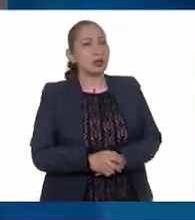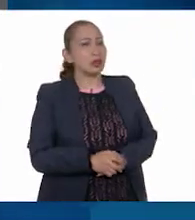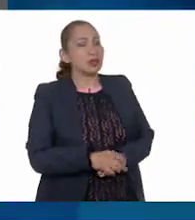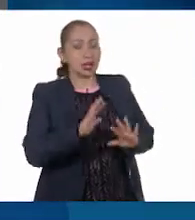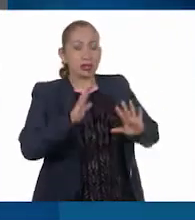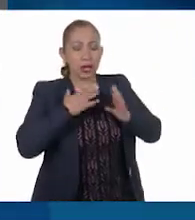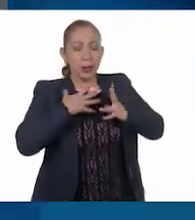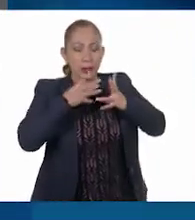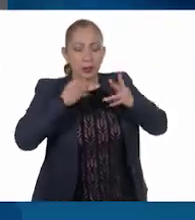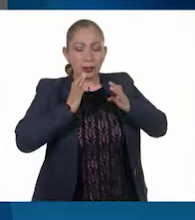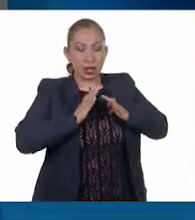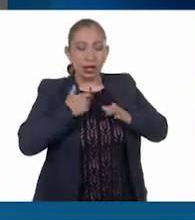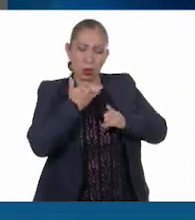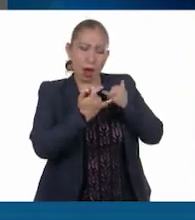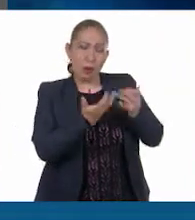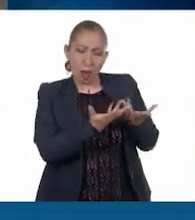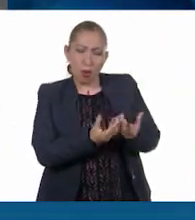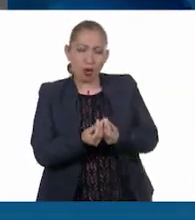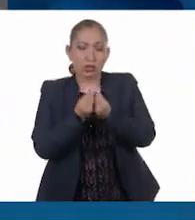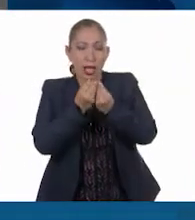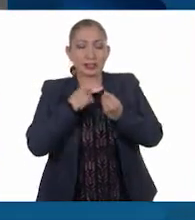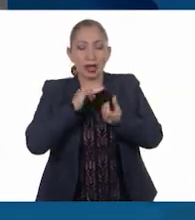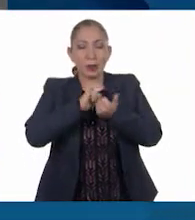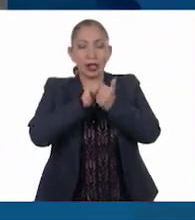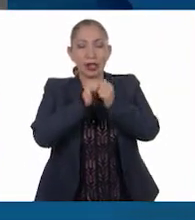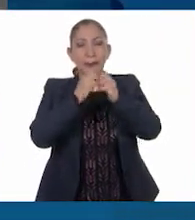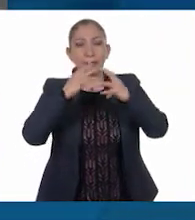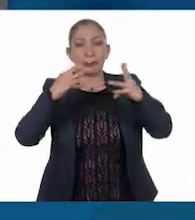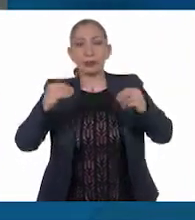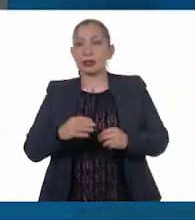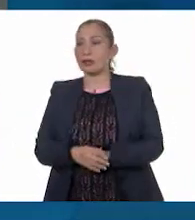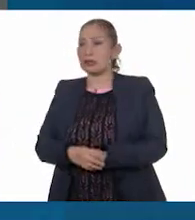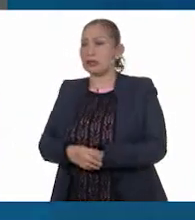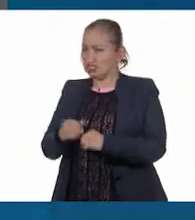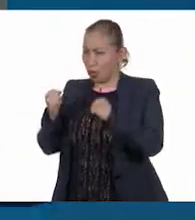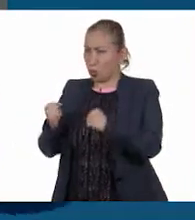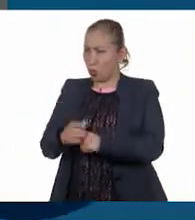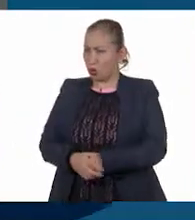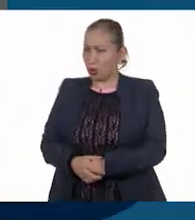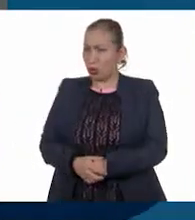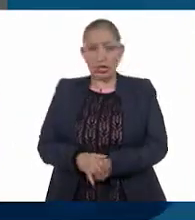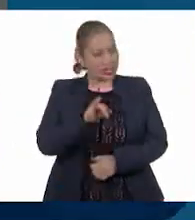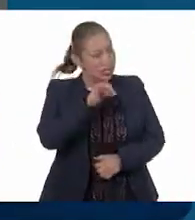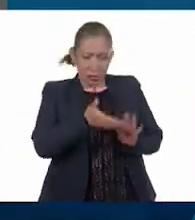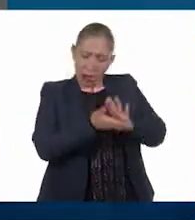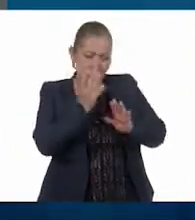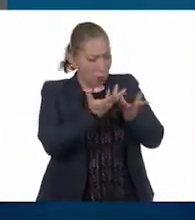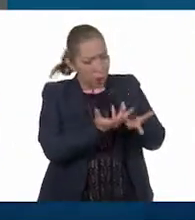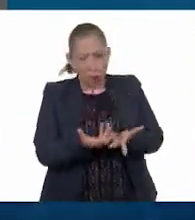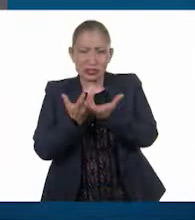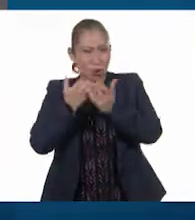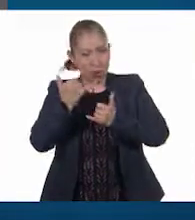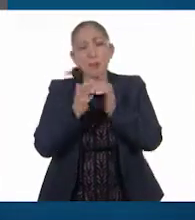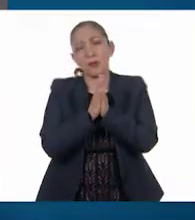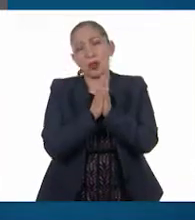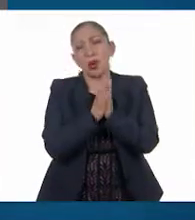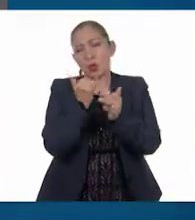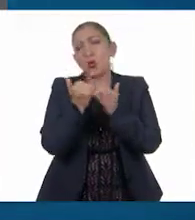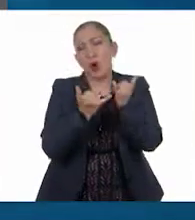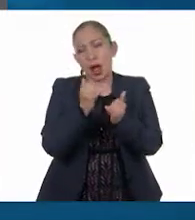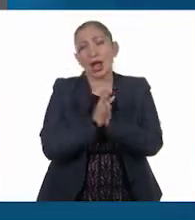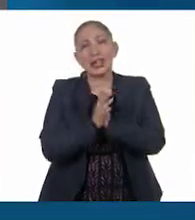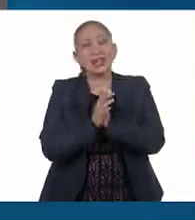Ya estoy calmado. Vamos a jugar, ¿sí? Así se me quita. ¿Estás seguro? Sí, seguro. Vamos a jugar. Ándale, por favor, vamos a